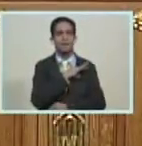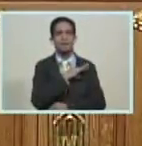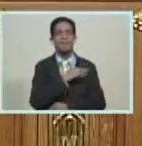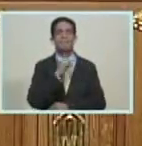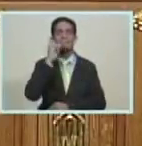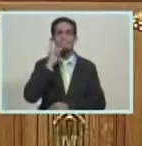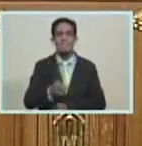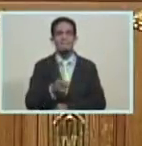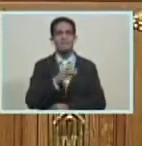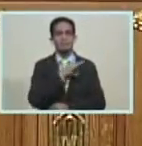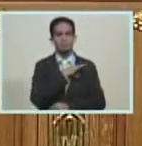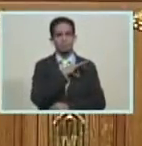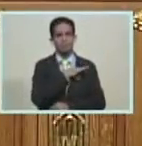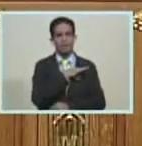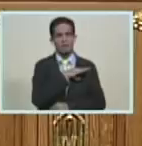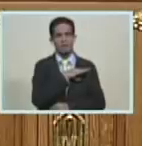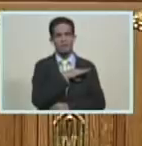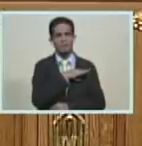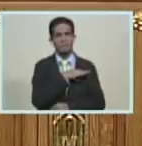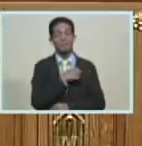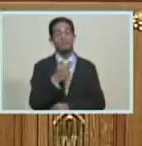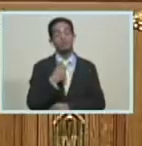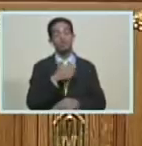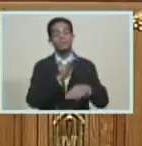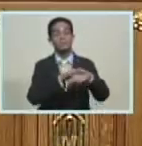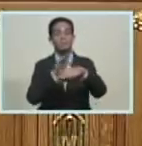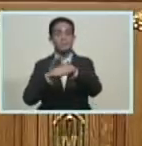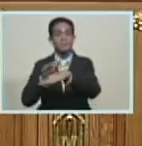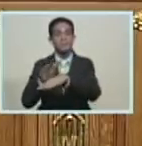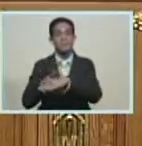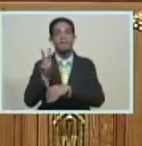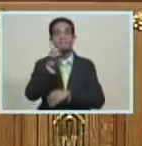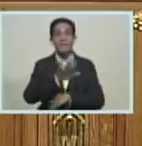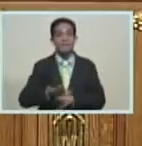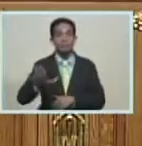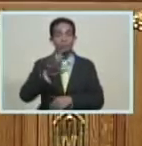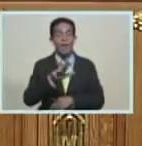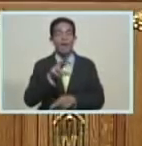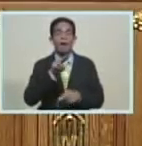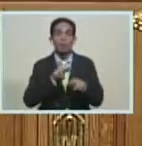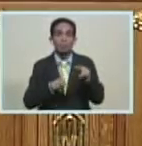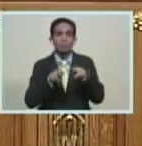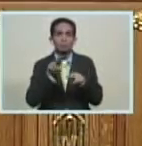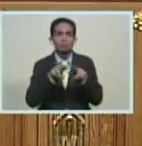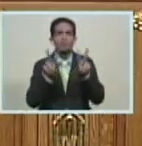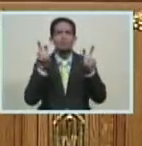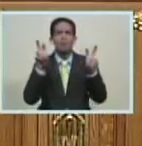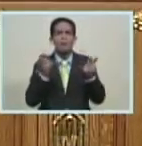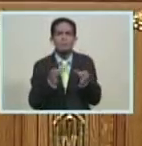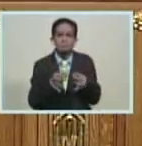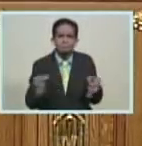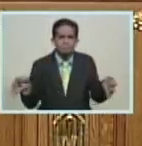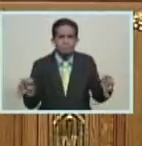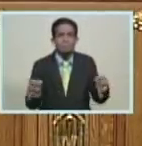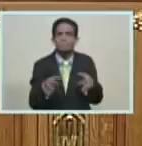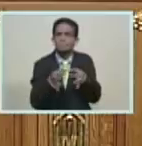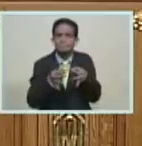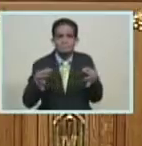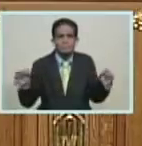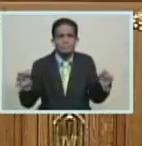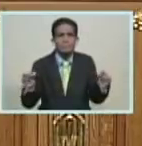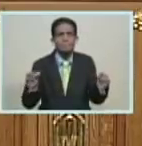deber social. Hago un llamado a toda Venezuela a la construcción de una nueva ética, solo con una nueva ética